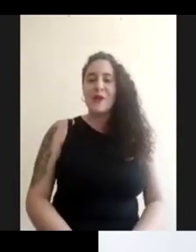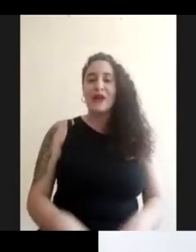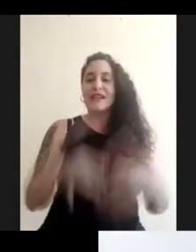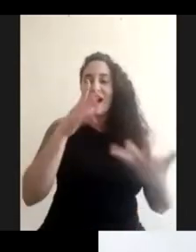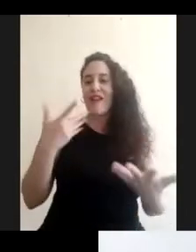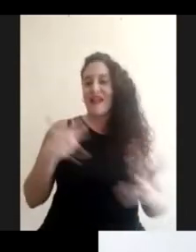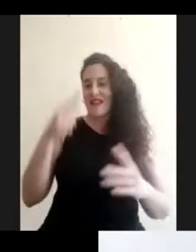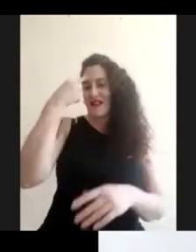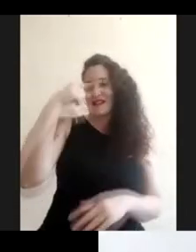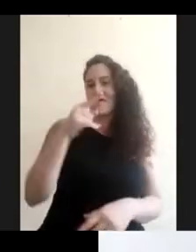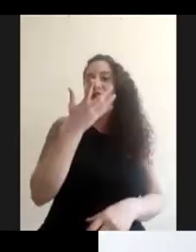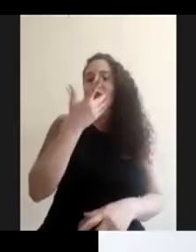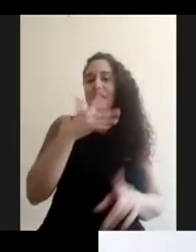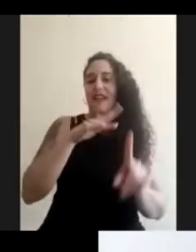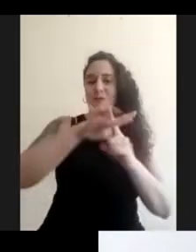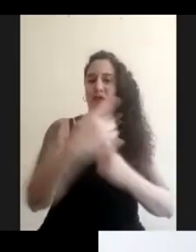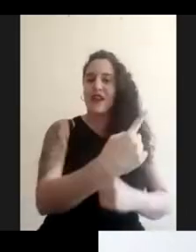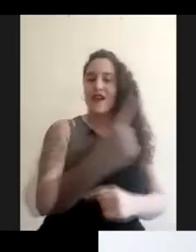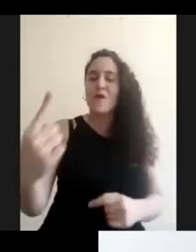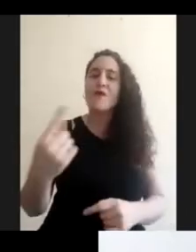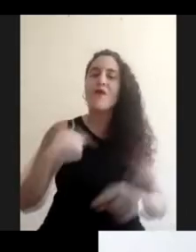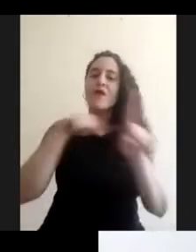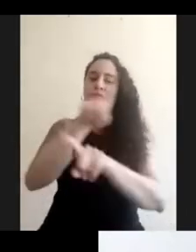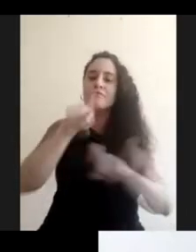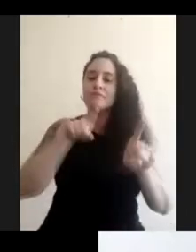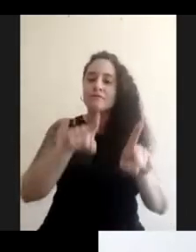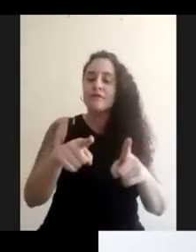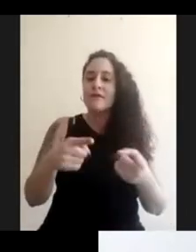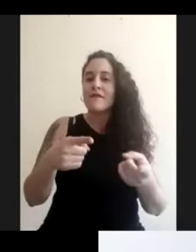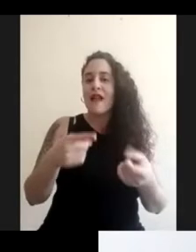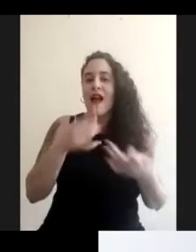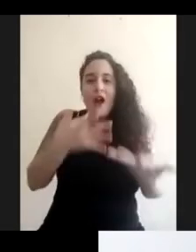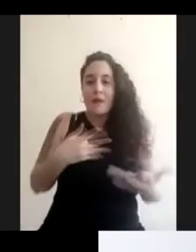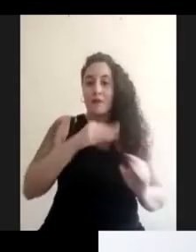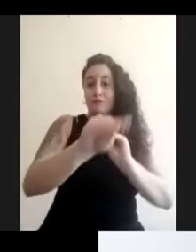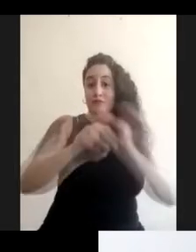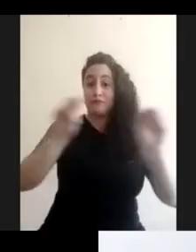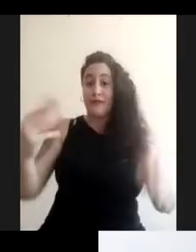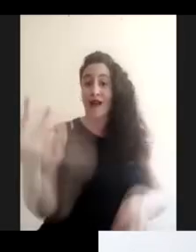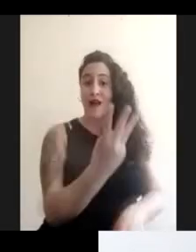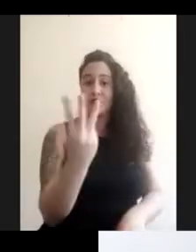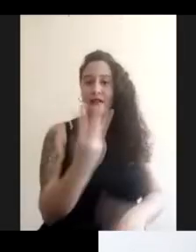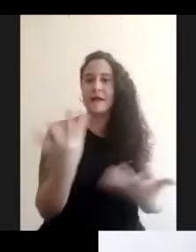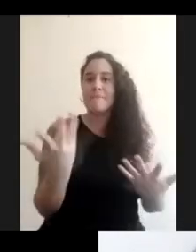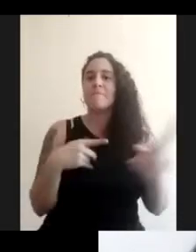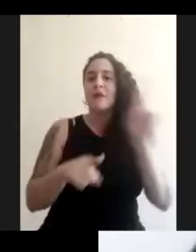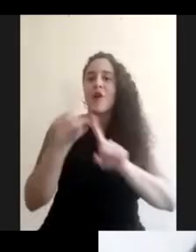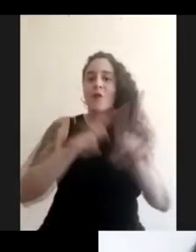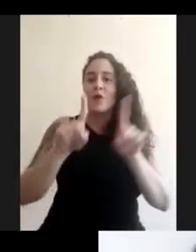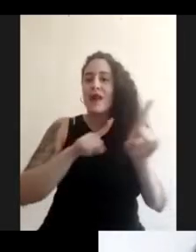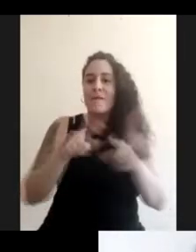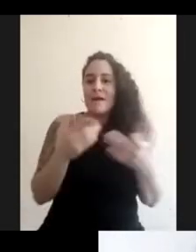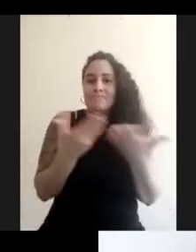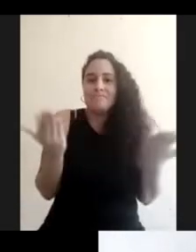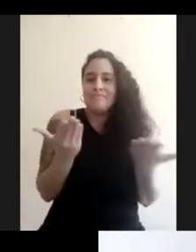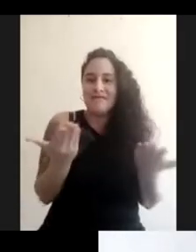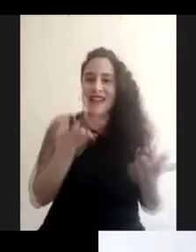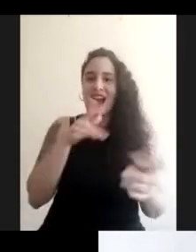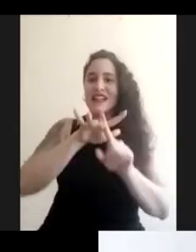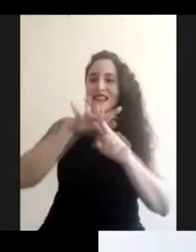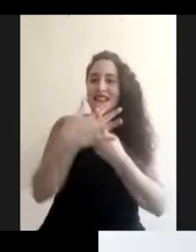contexto, la pregunta que yo creo que nos estamos haciendo todas es, ¿qué problemas estáis encontrando, sobre todo en este